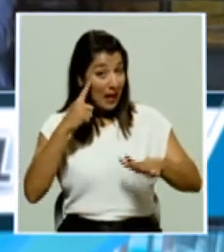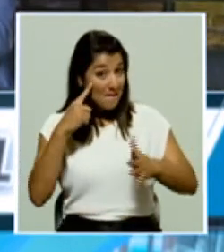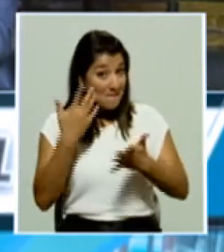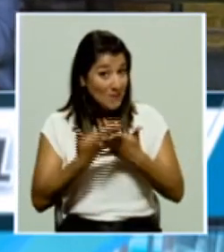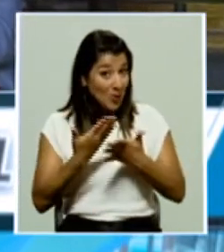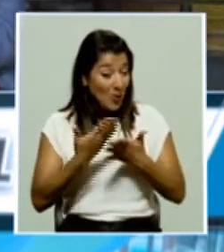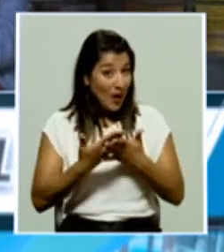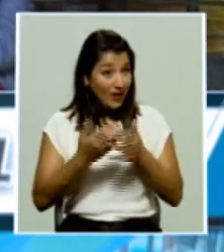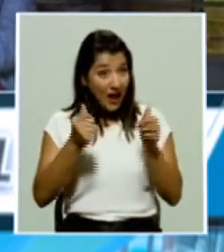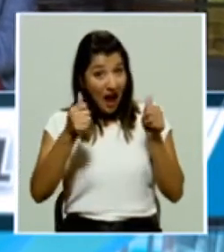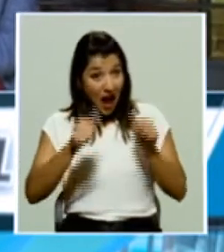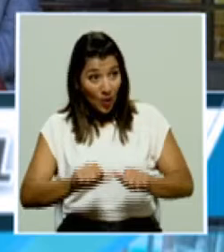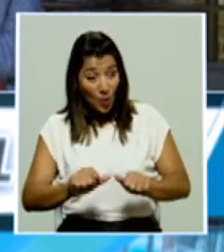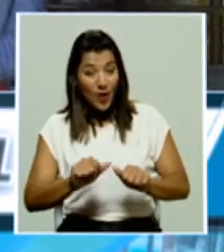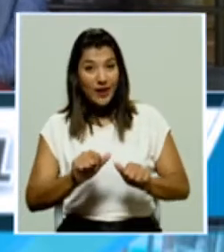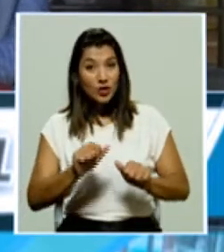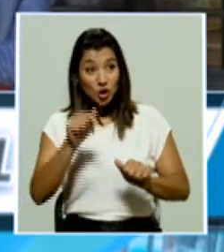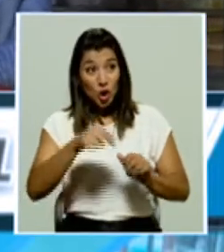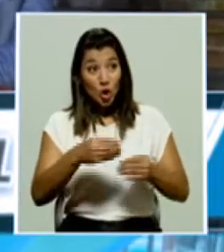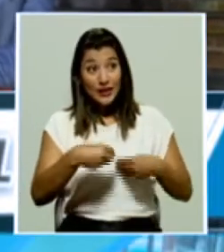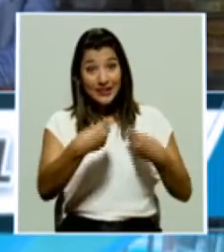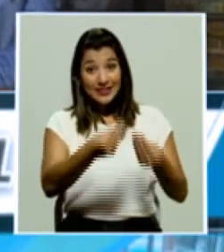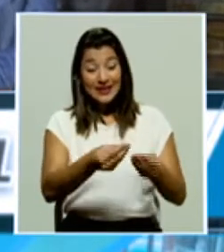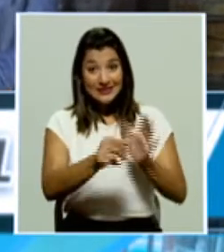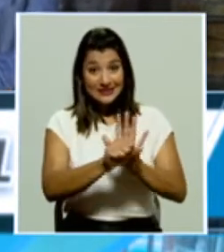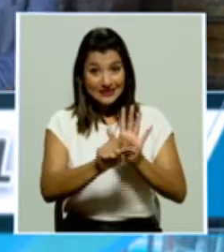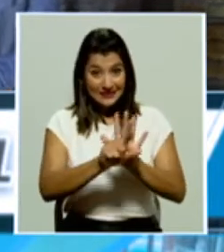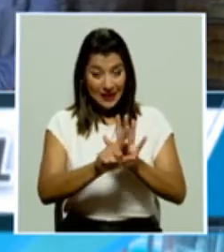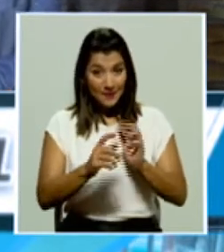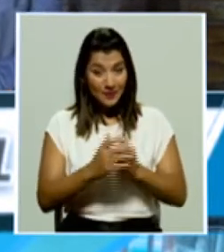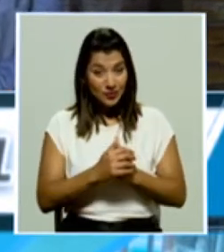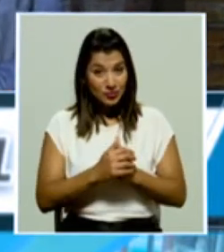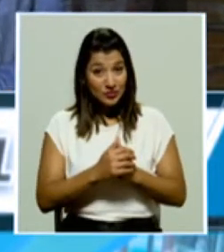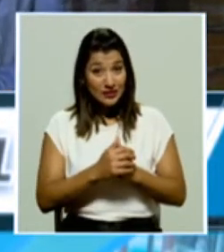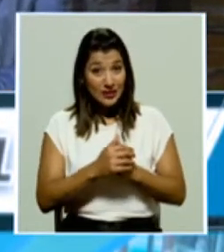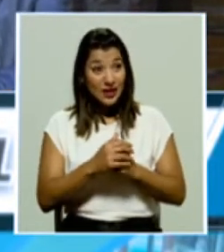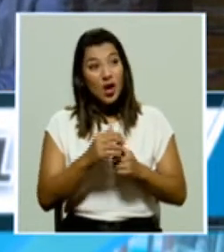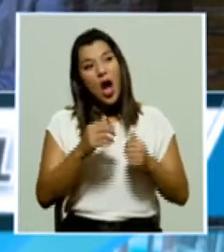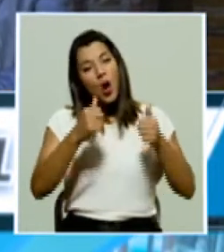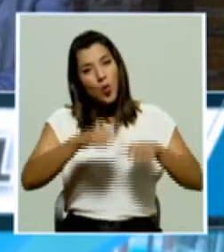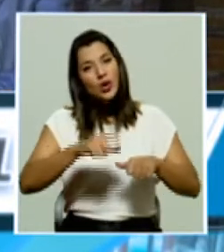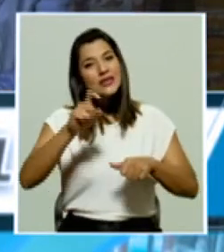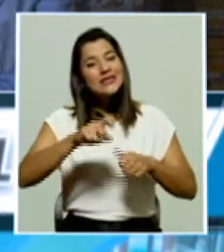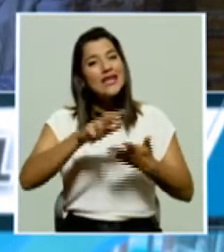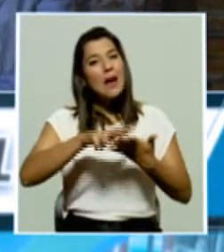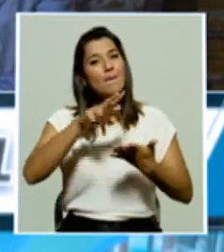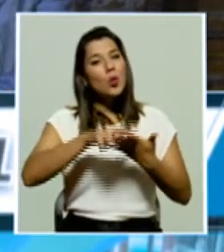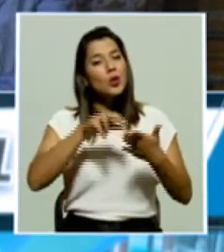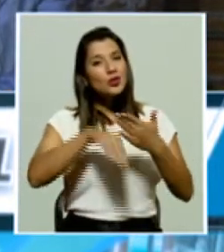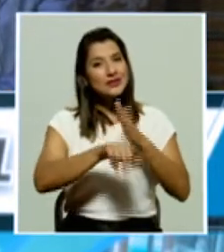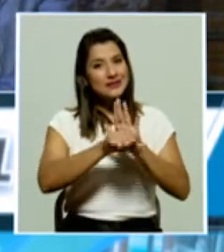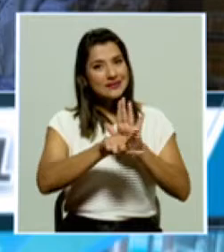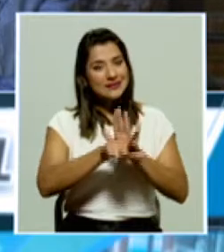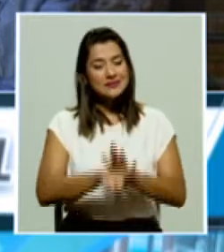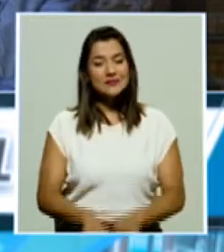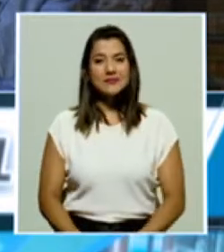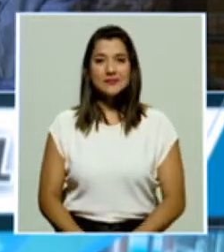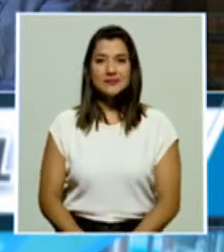los acuerdos que se trasladan a la Asamblea, los que requieren de aprobación legislativa?